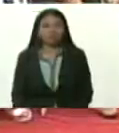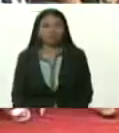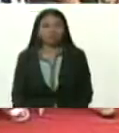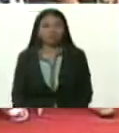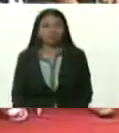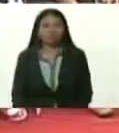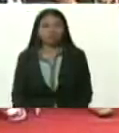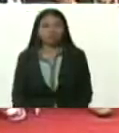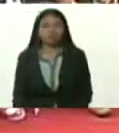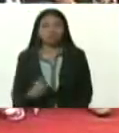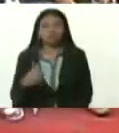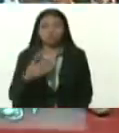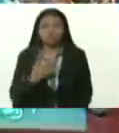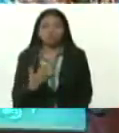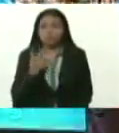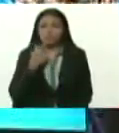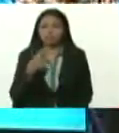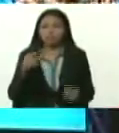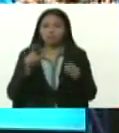Y es lo que yo quiero decirle.